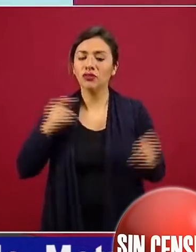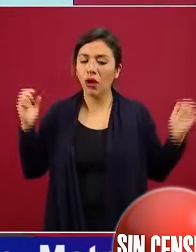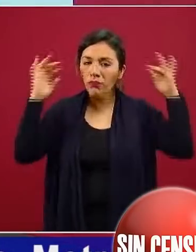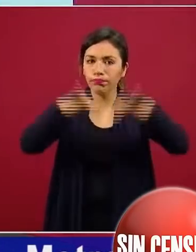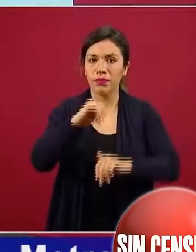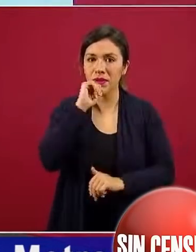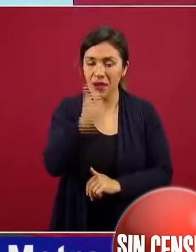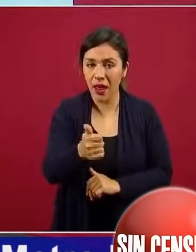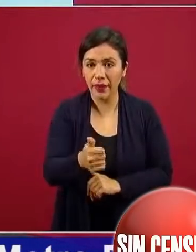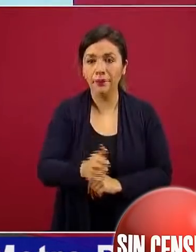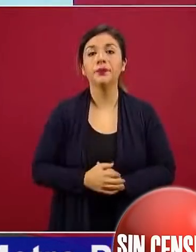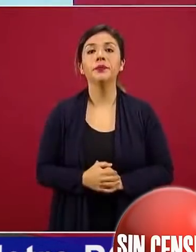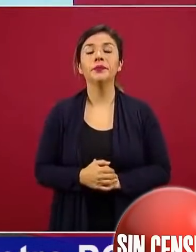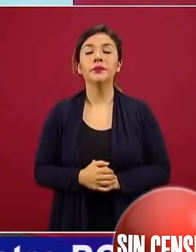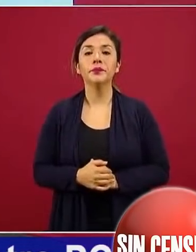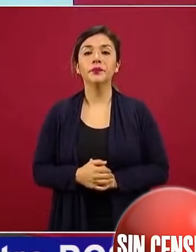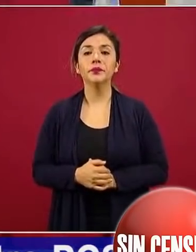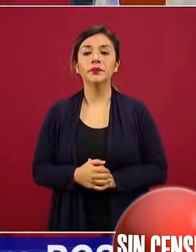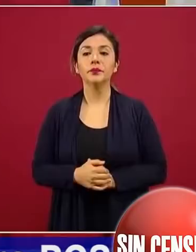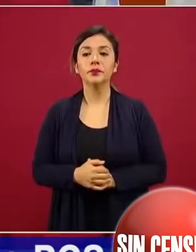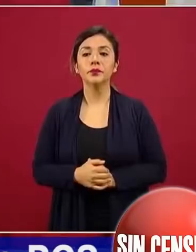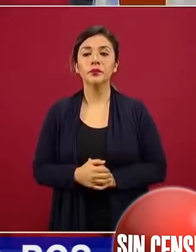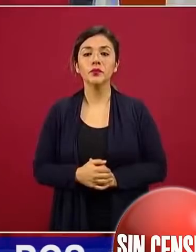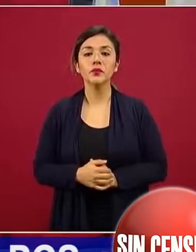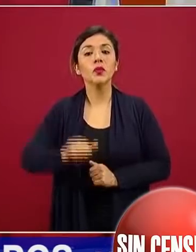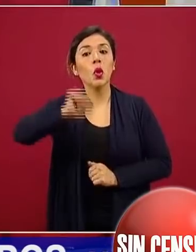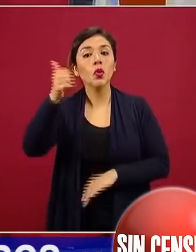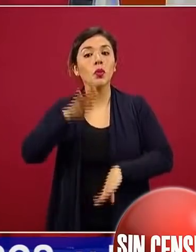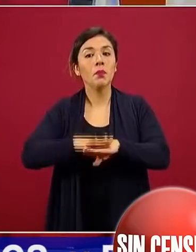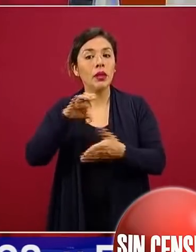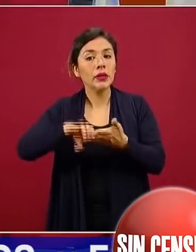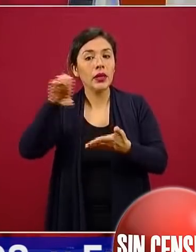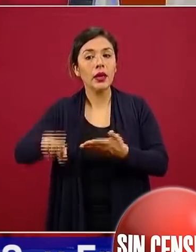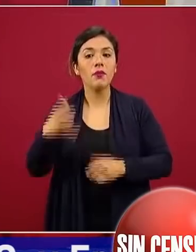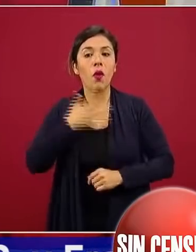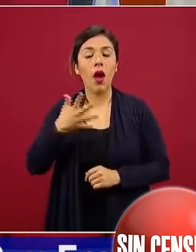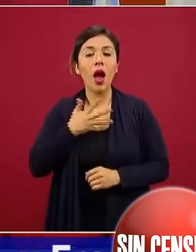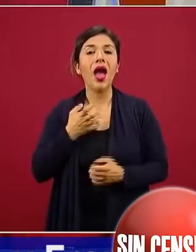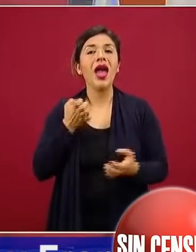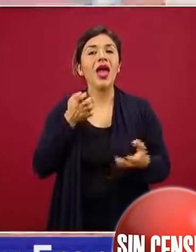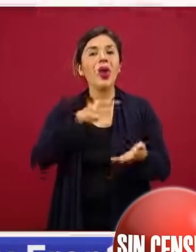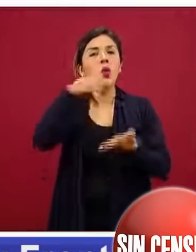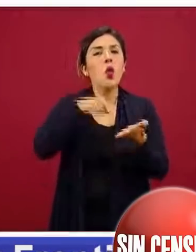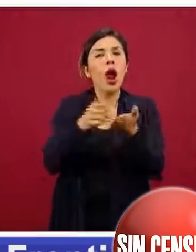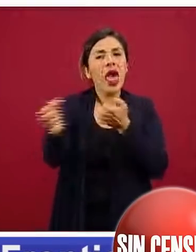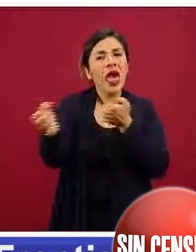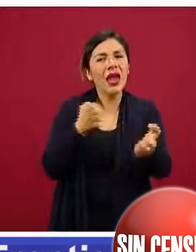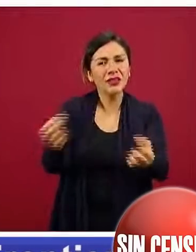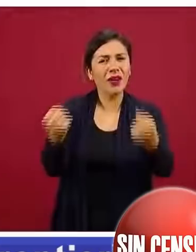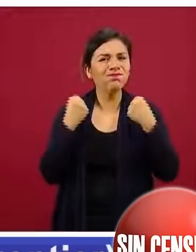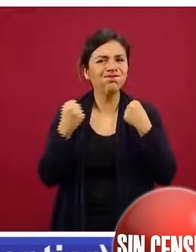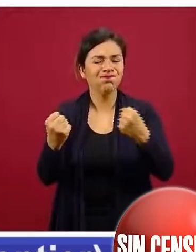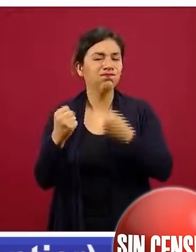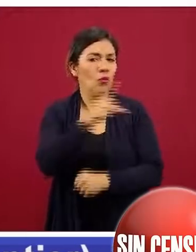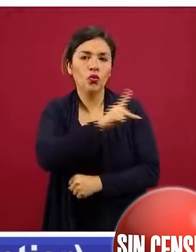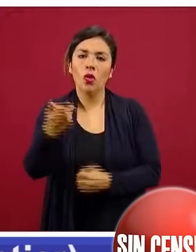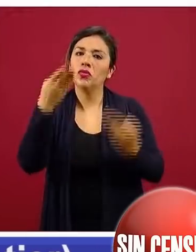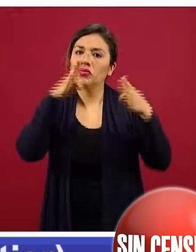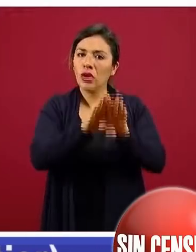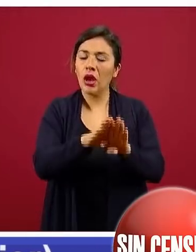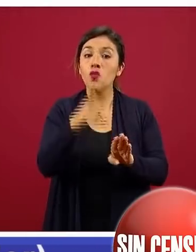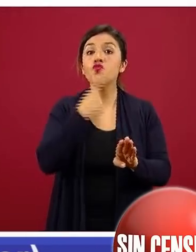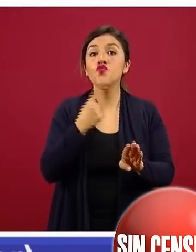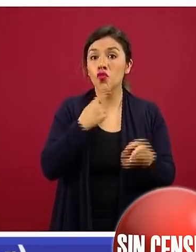naranja, y en la siguiente diapositiva vemos los otros ejemplos. Tenemos los gimnasios permanecen cerrados durante el